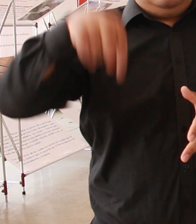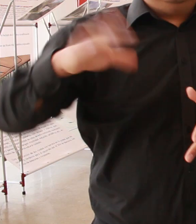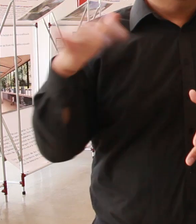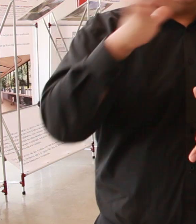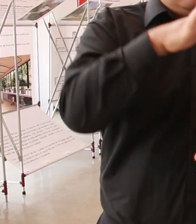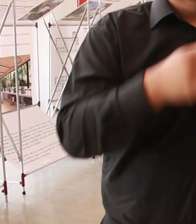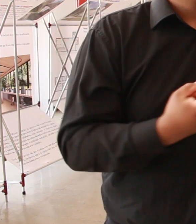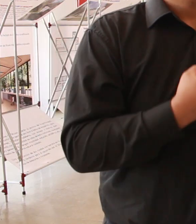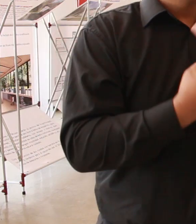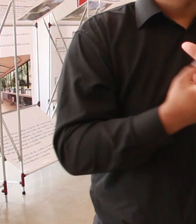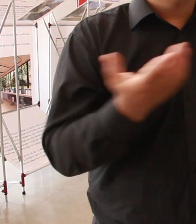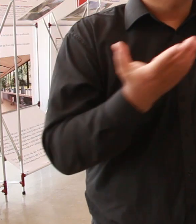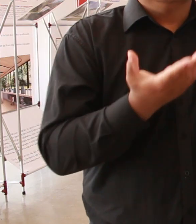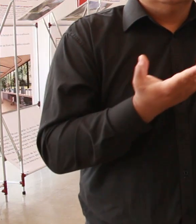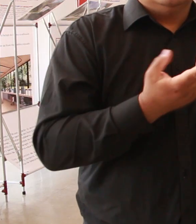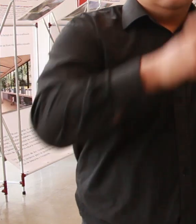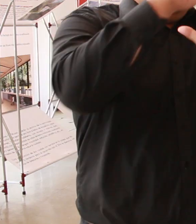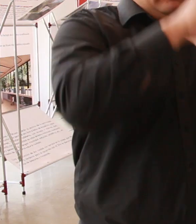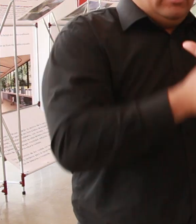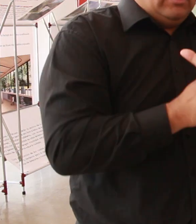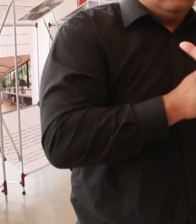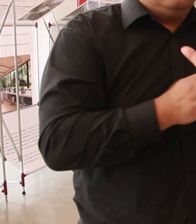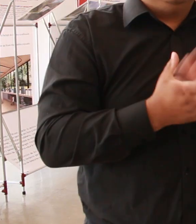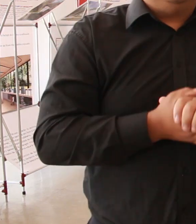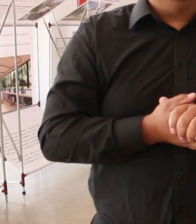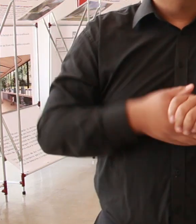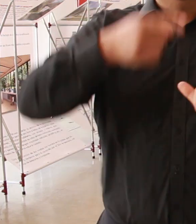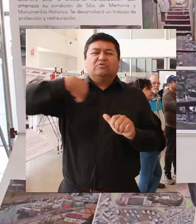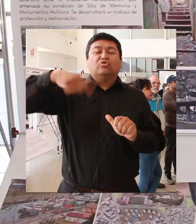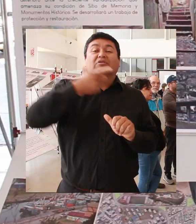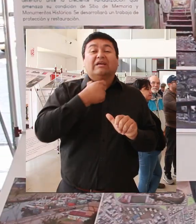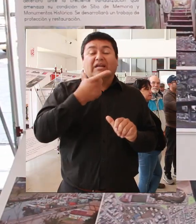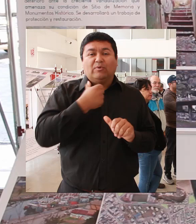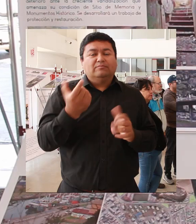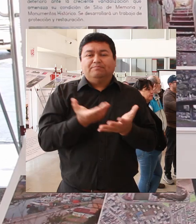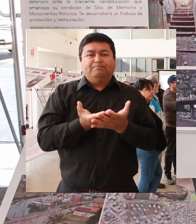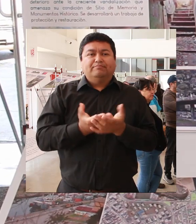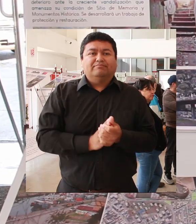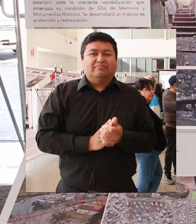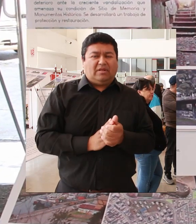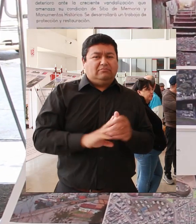haciendo la presentación del plan maestro, de lo que queremos que sea